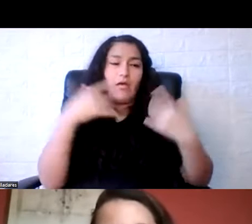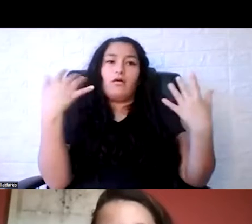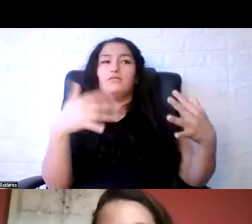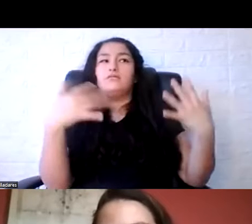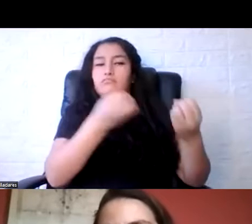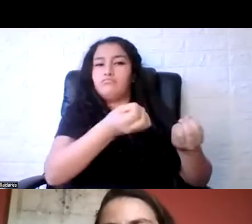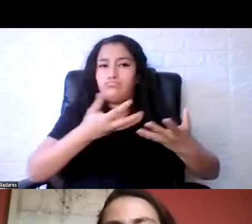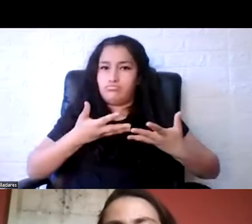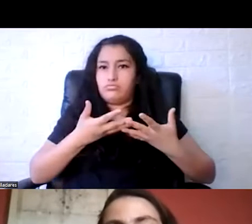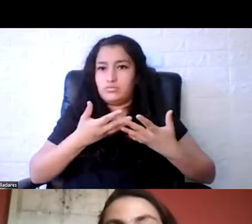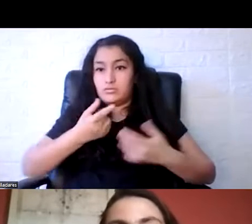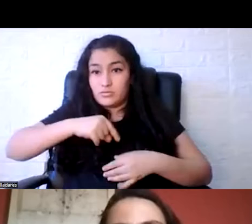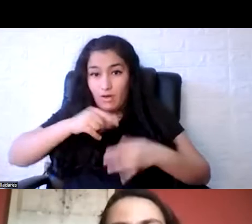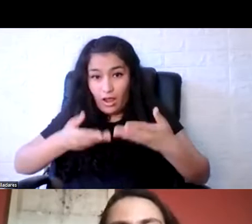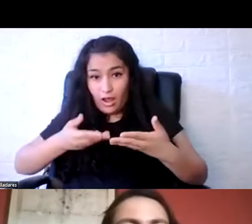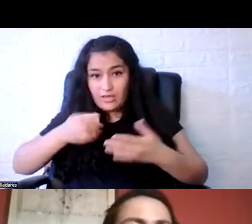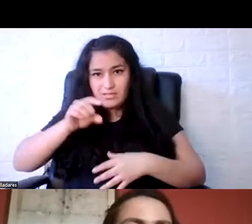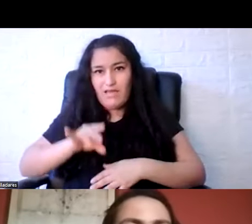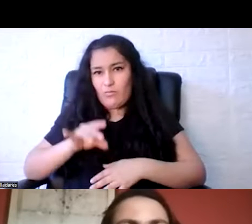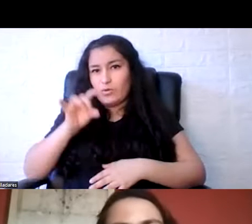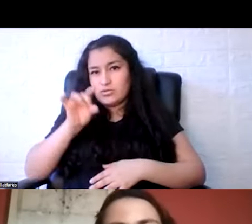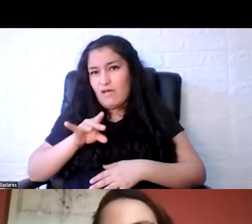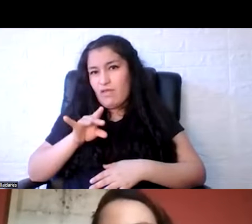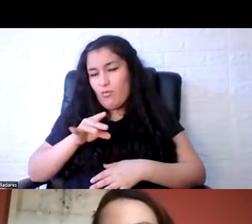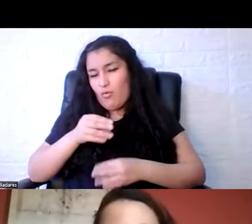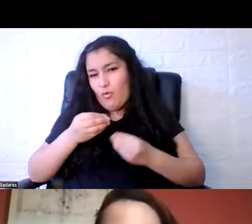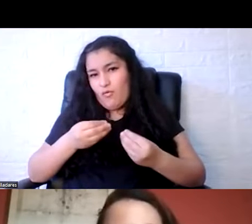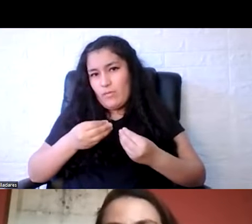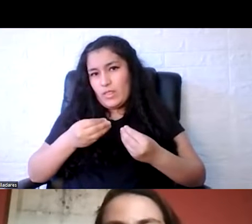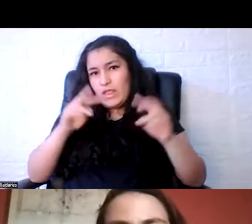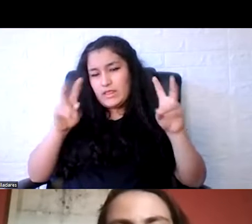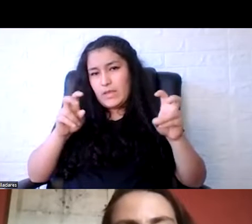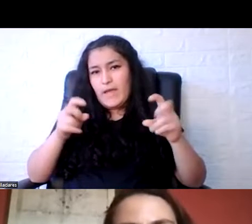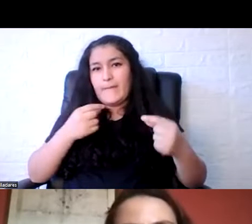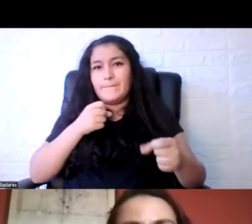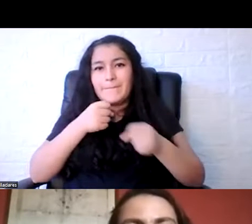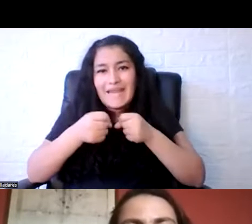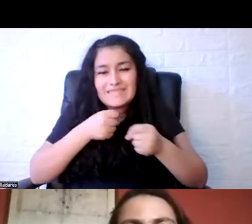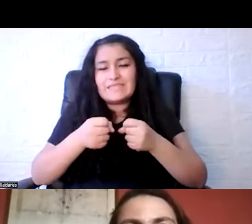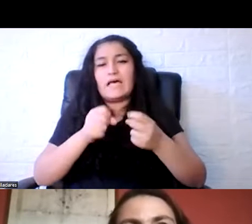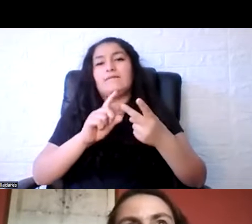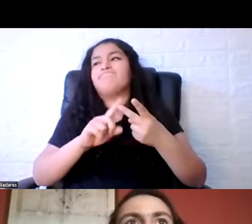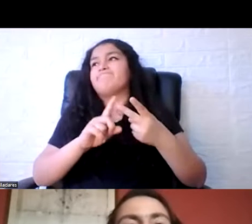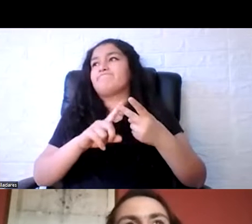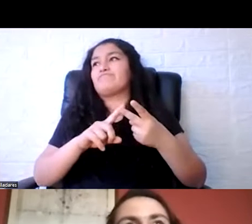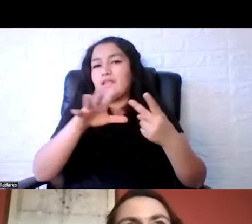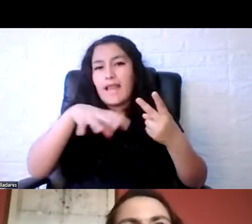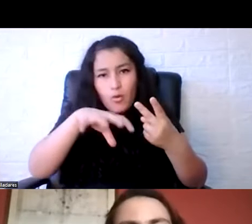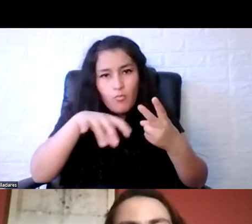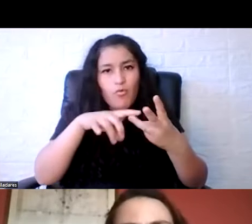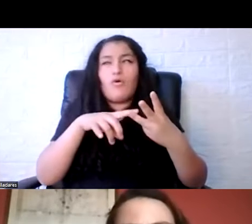mayoría de nosotros que estamos acá lo sabemos, ¿no es cierto? Sabemos esto a través de las prensas locales, alternativas, que existen estas